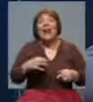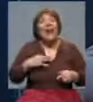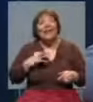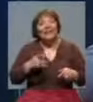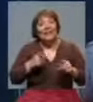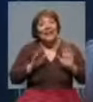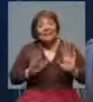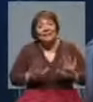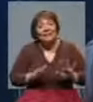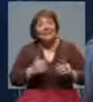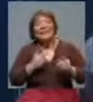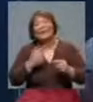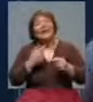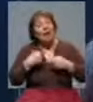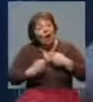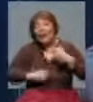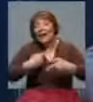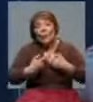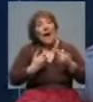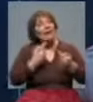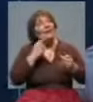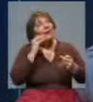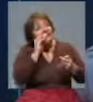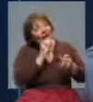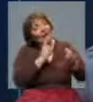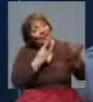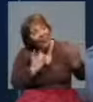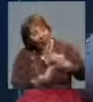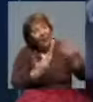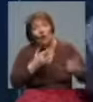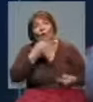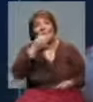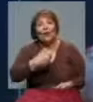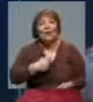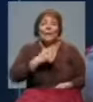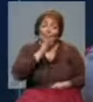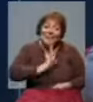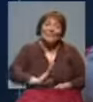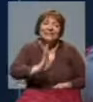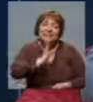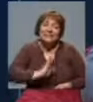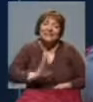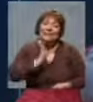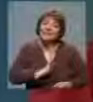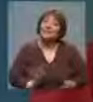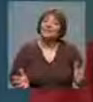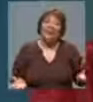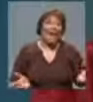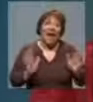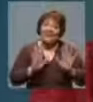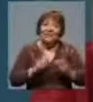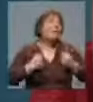hay que apostar al diálogo y a la y hay que tener este como dijo el presidente paciencia estratégica en su momento